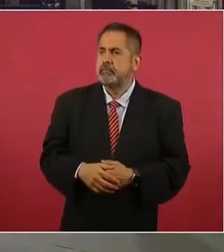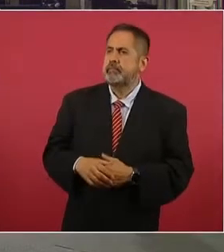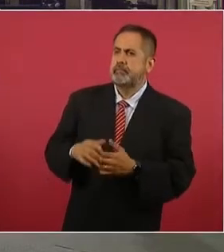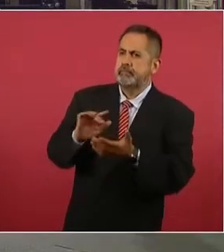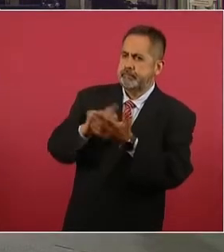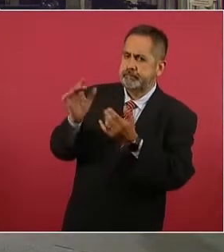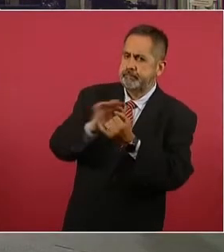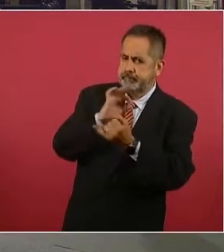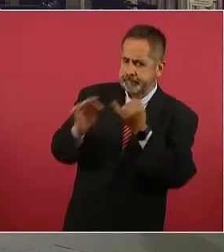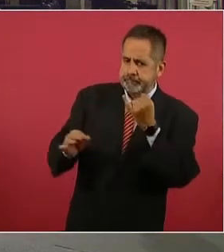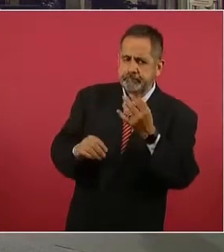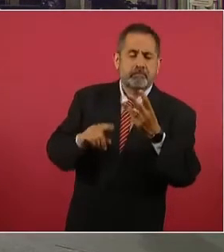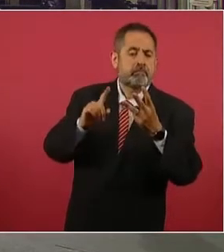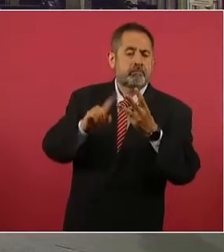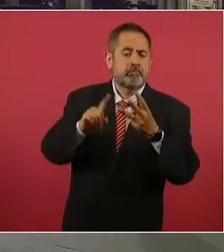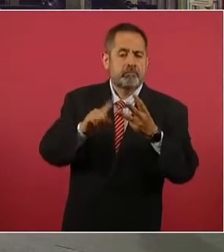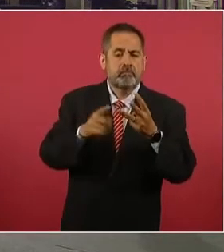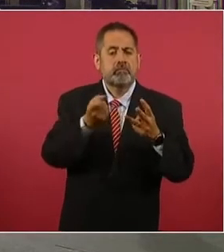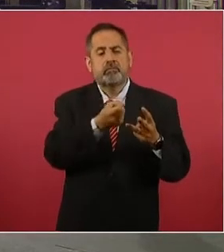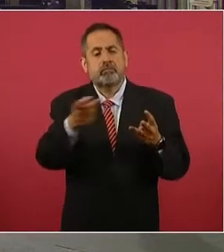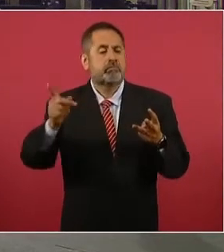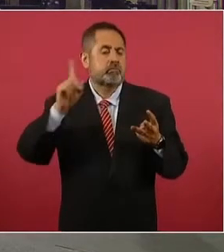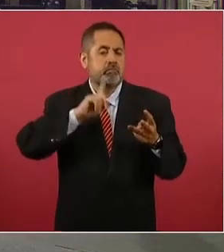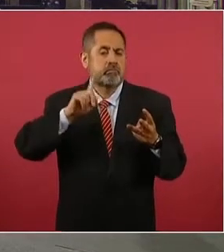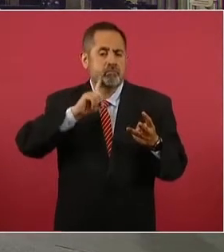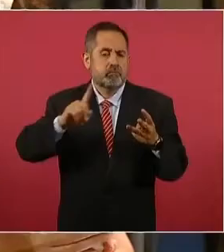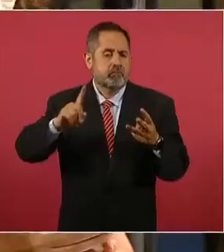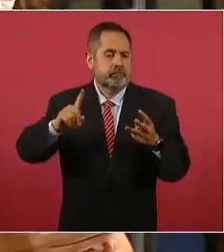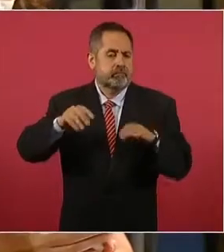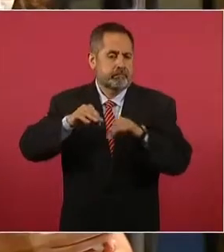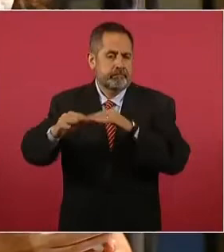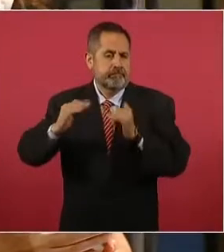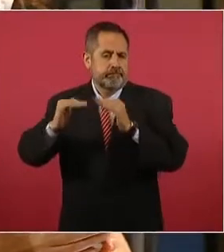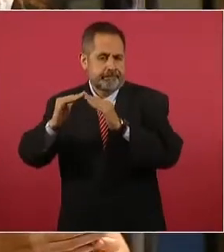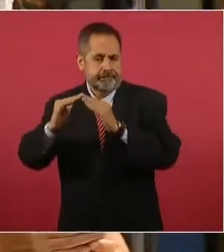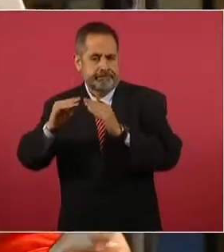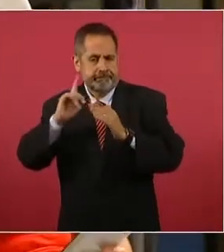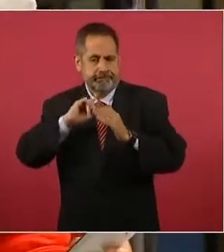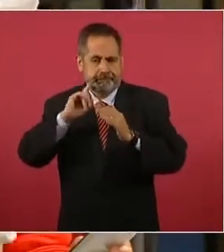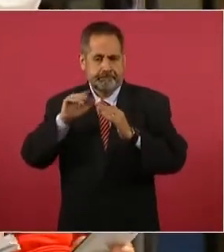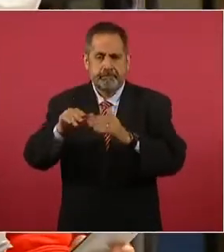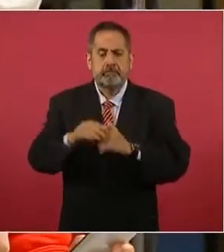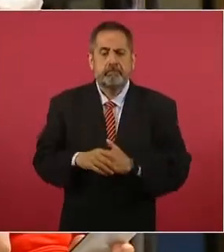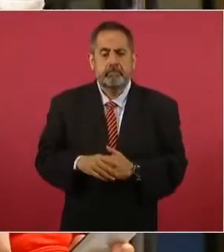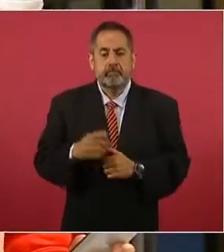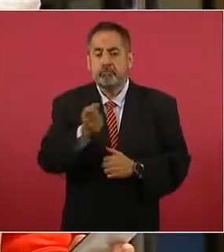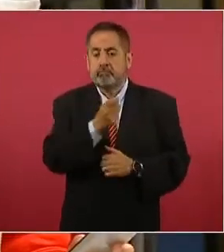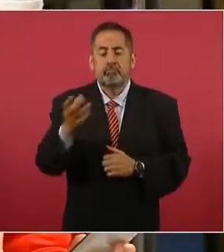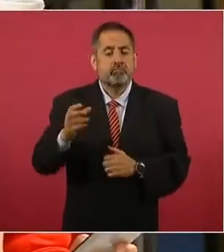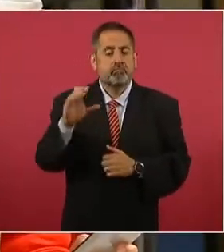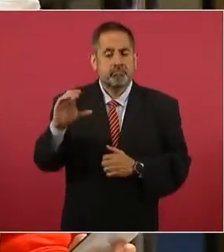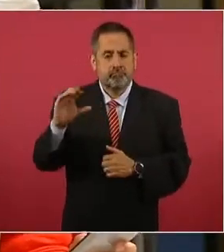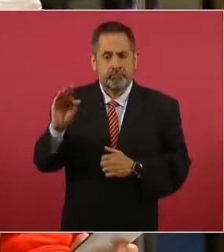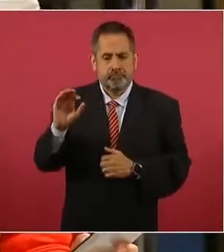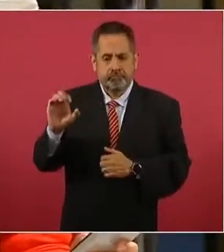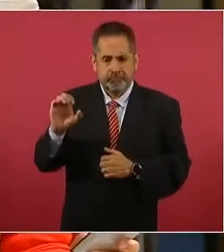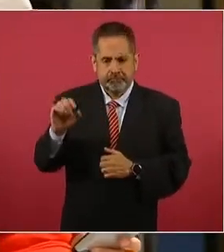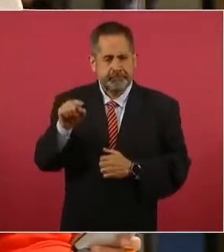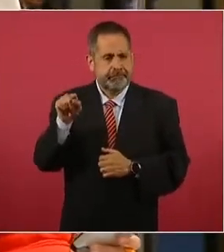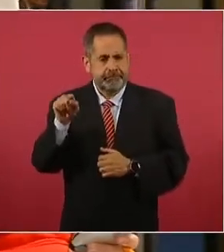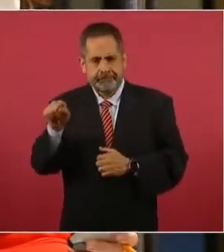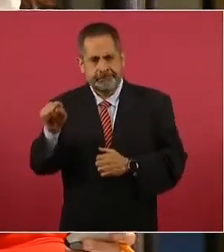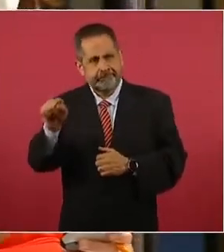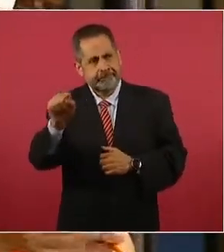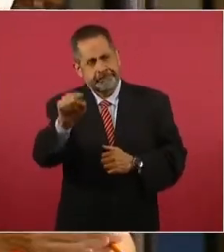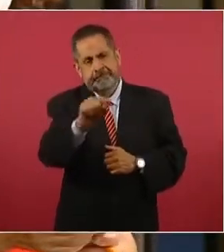otra queja de las amas de casa, presidente, es precisamente que algunos trabajadores de la CFE en varias zonas